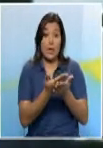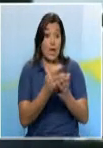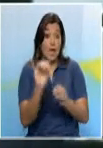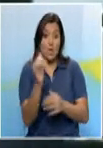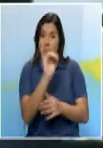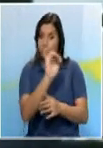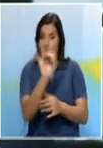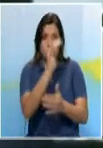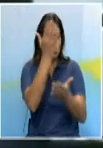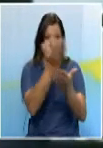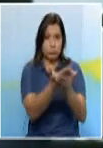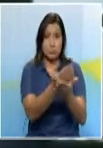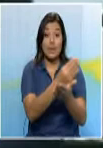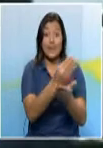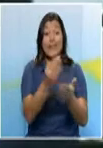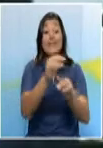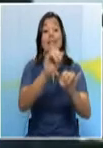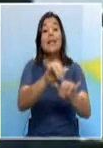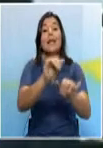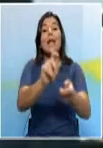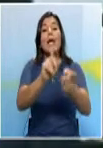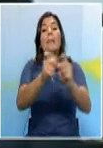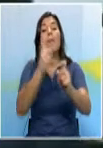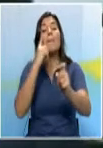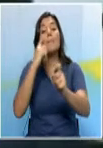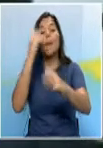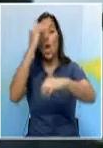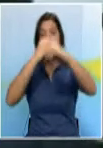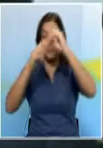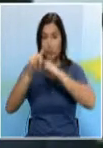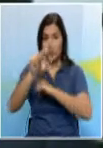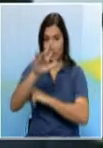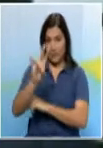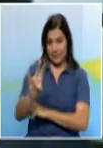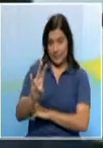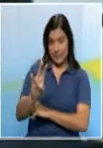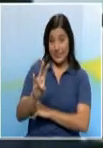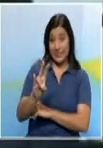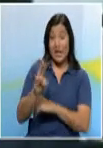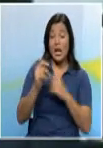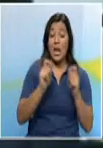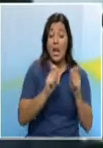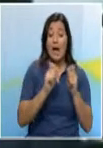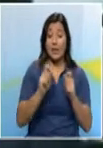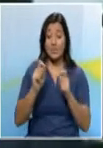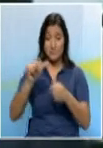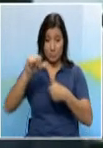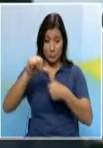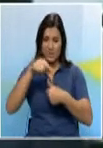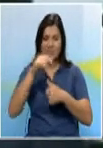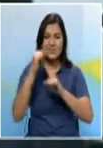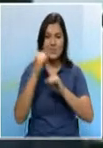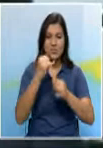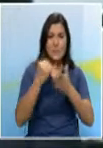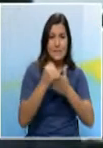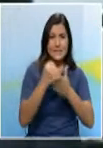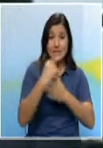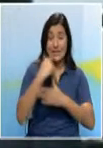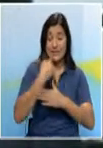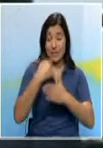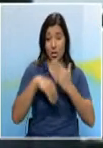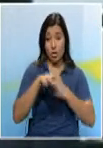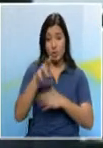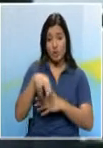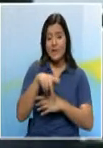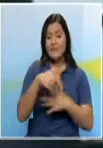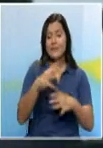los cambios para tramitarlo vía mociones 137. La Academia de Centroamérica, que es un instituto de investigación de los más serios que hay en el país,